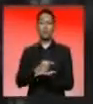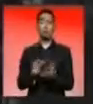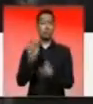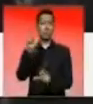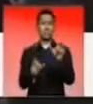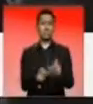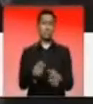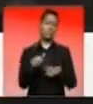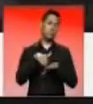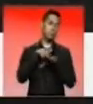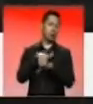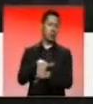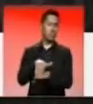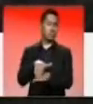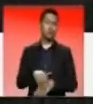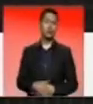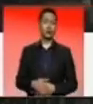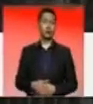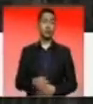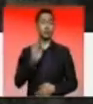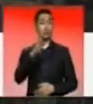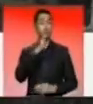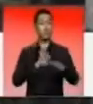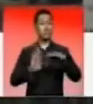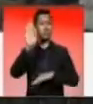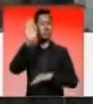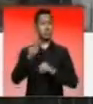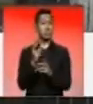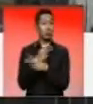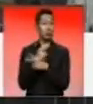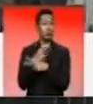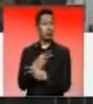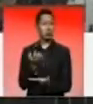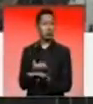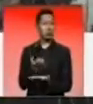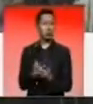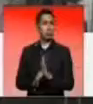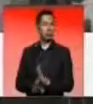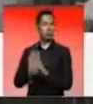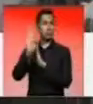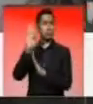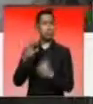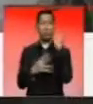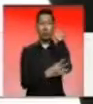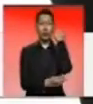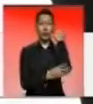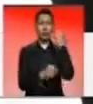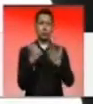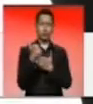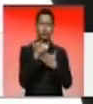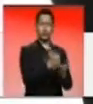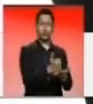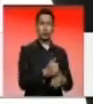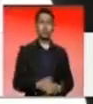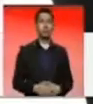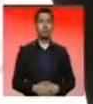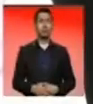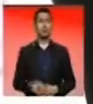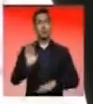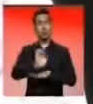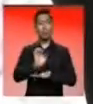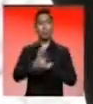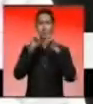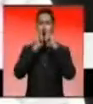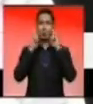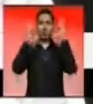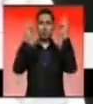masivo de sus habitantes. A ellos les prometió dinamizar la economía para eliminar la pobreza. En un país tan rico no puede